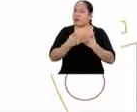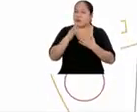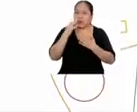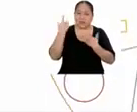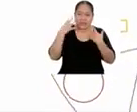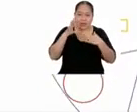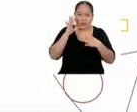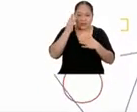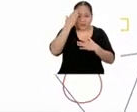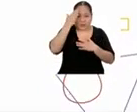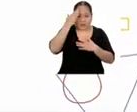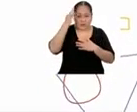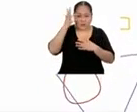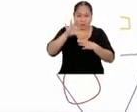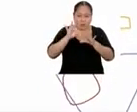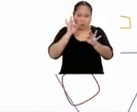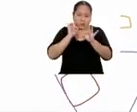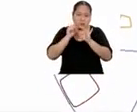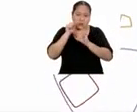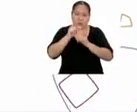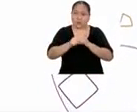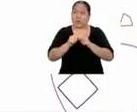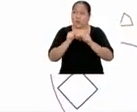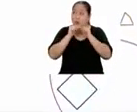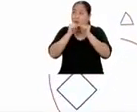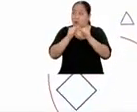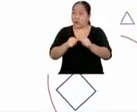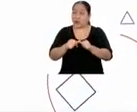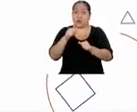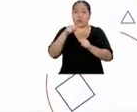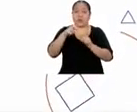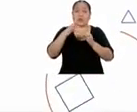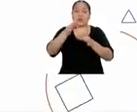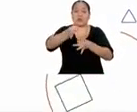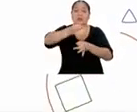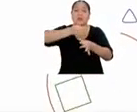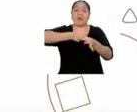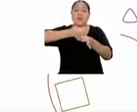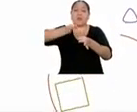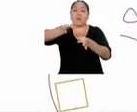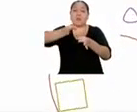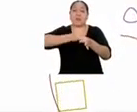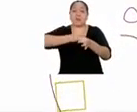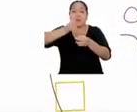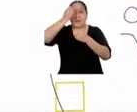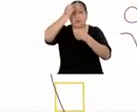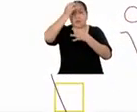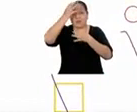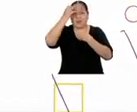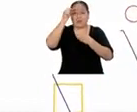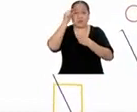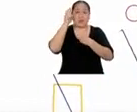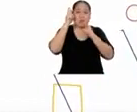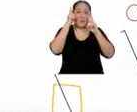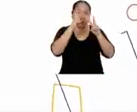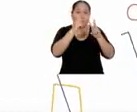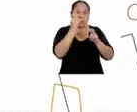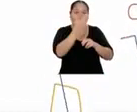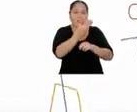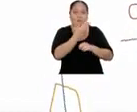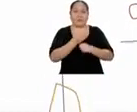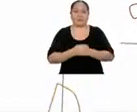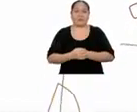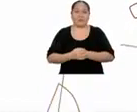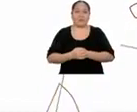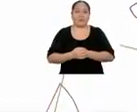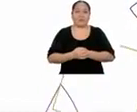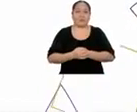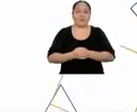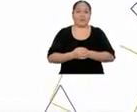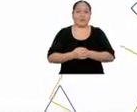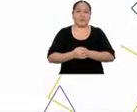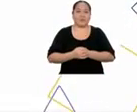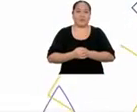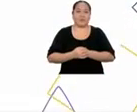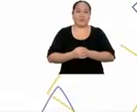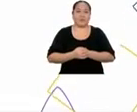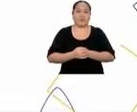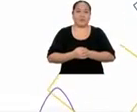identificado los datos, ¿qué sigue? Continuamos con reemplazar los datos, tal y como vemos en la pantalla.